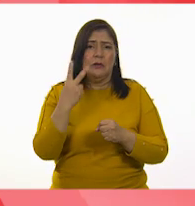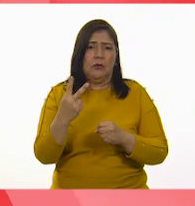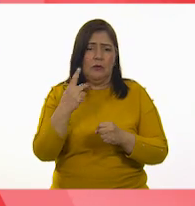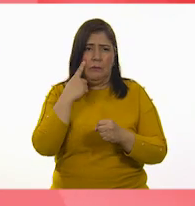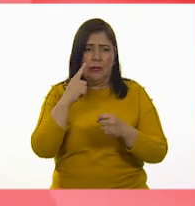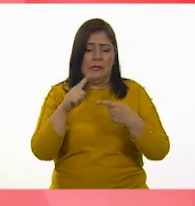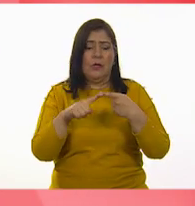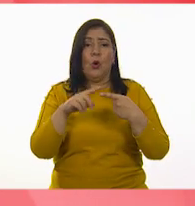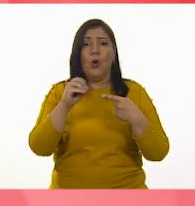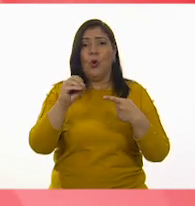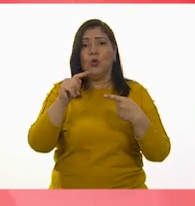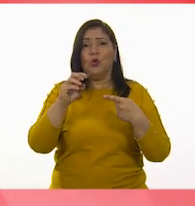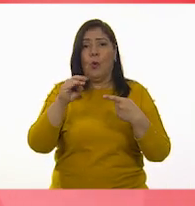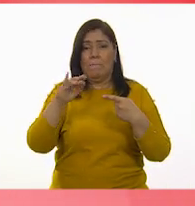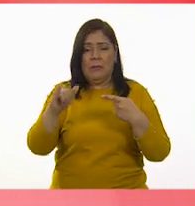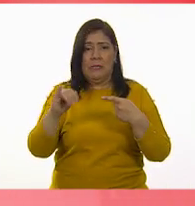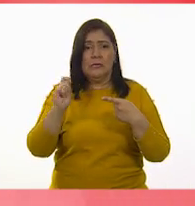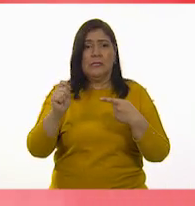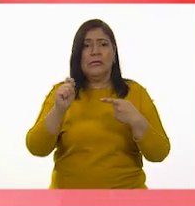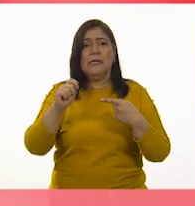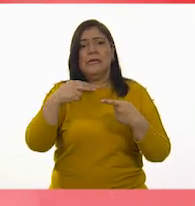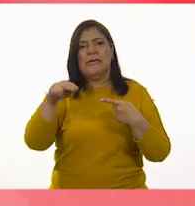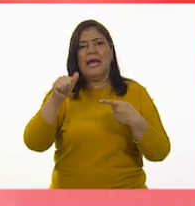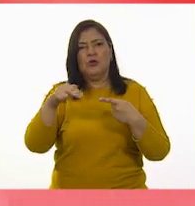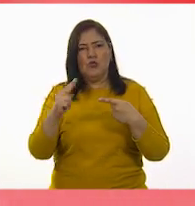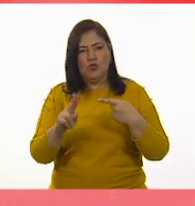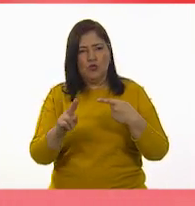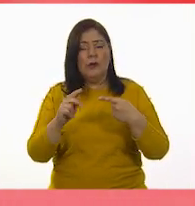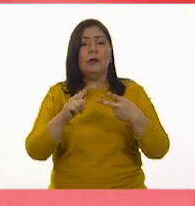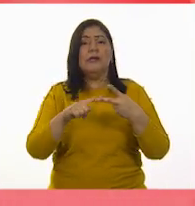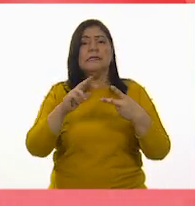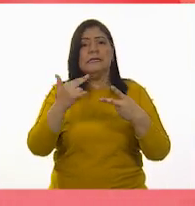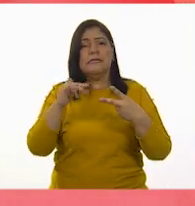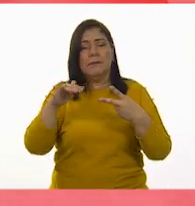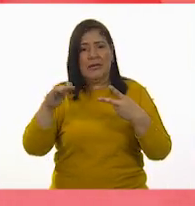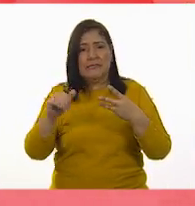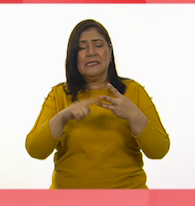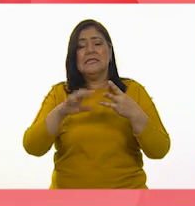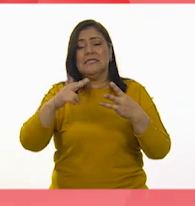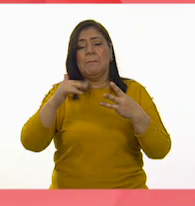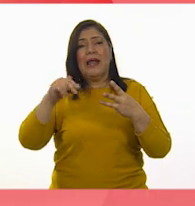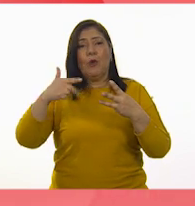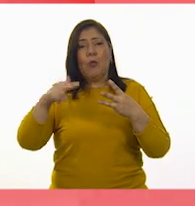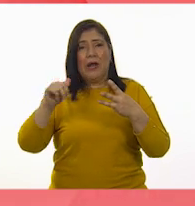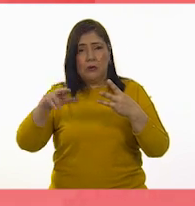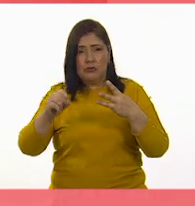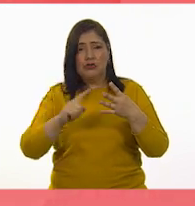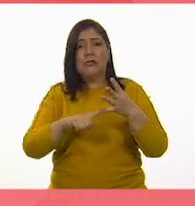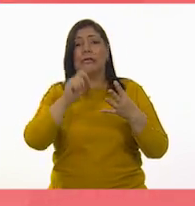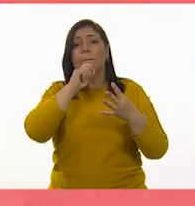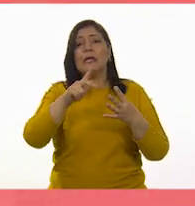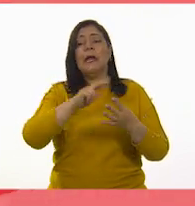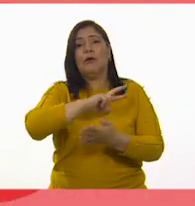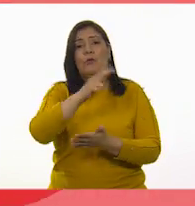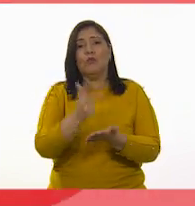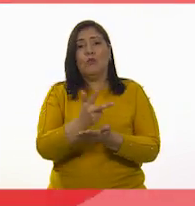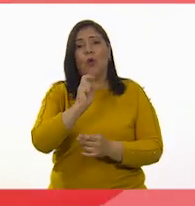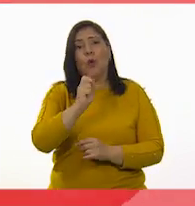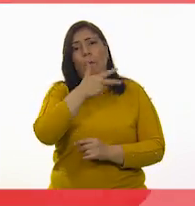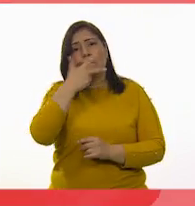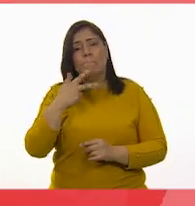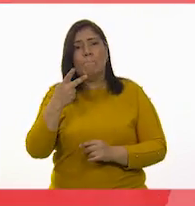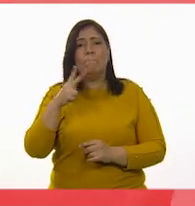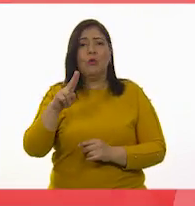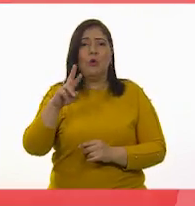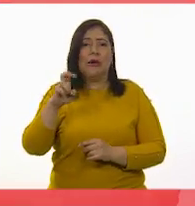Los otomís, que también se autodenominan ñañús, chichimecas pamés, chimalhuanos y también los purépechas. ¿Y qué creen?